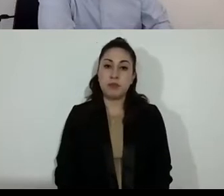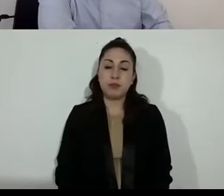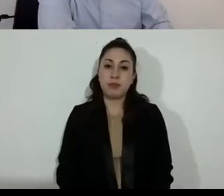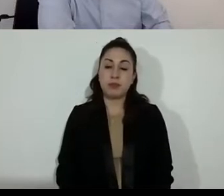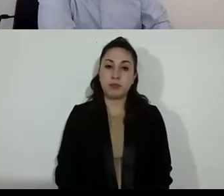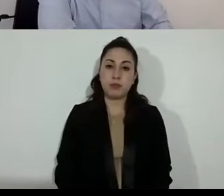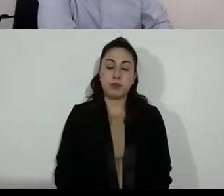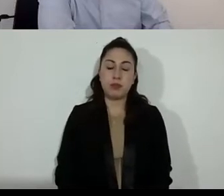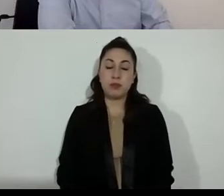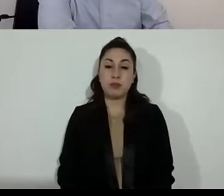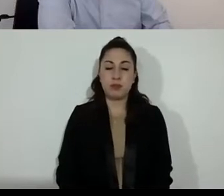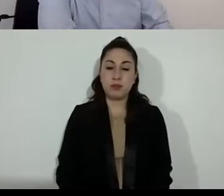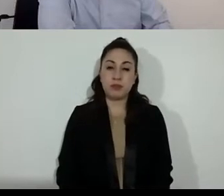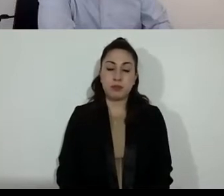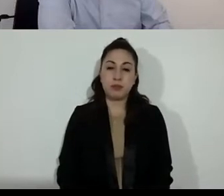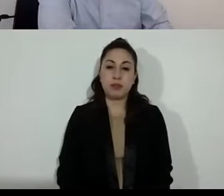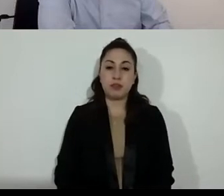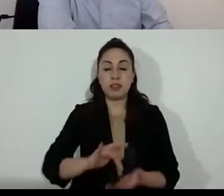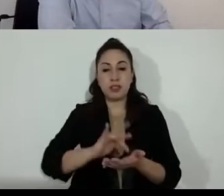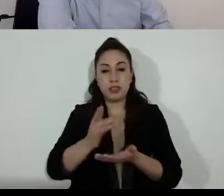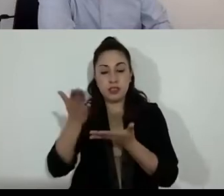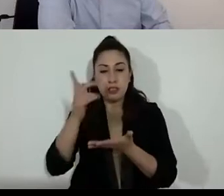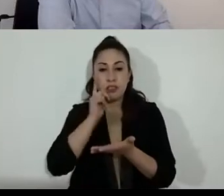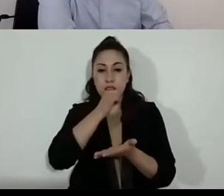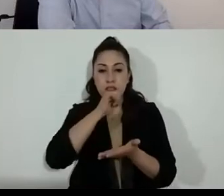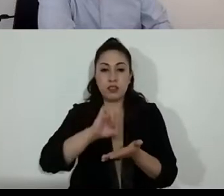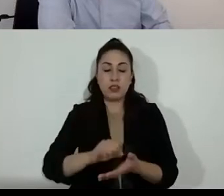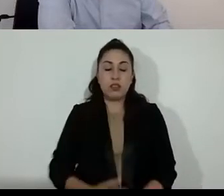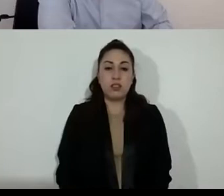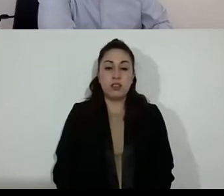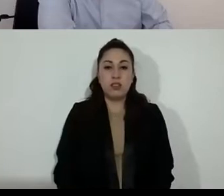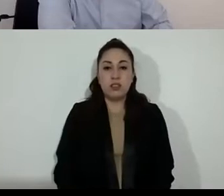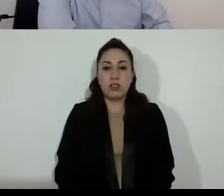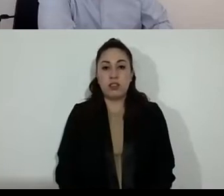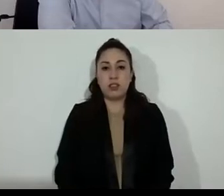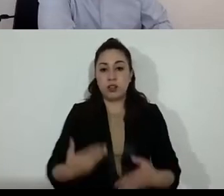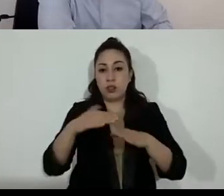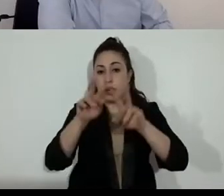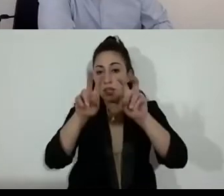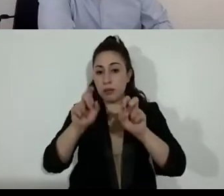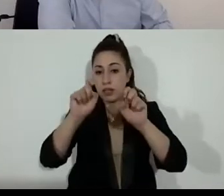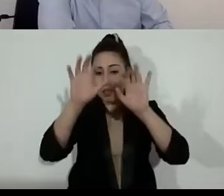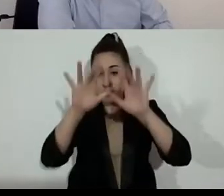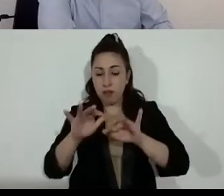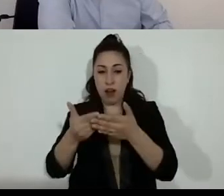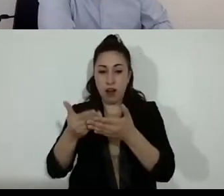Gracias, secretaria. Diputadas y diputados, por lo que respecta a los comunicados, ¿tienen algún